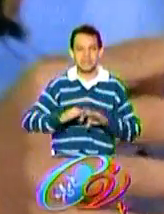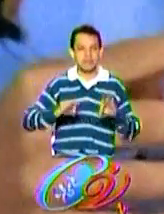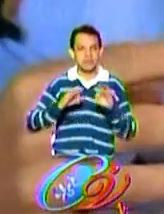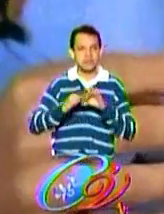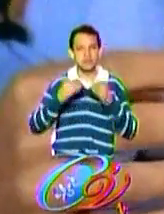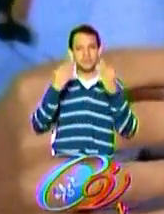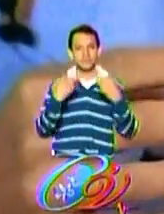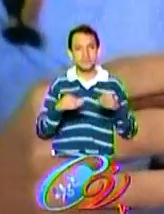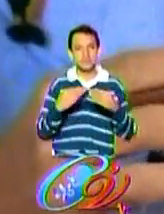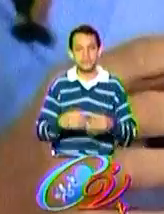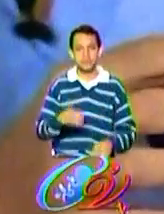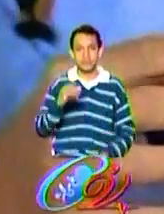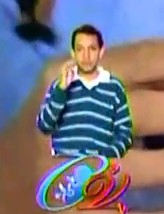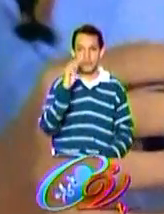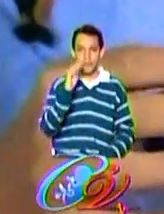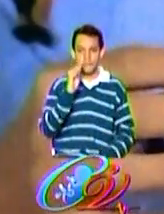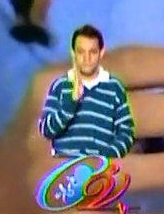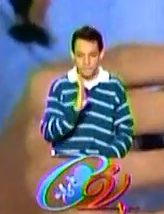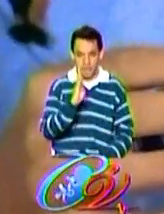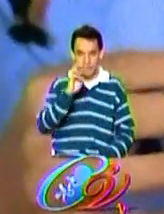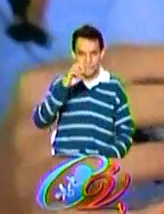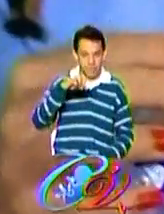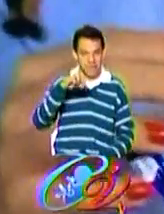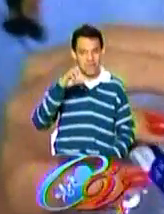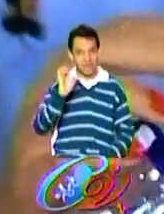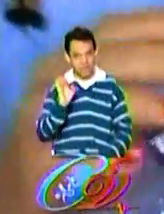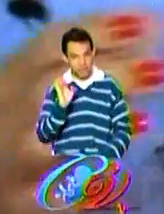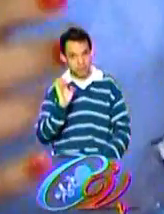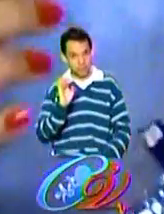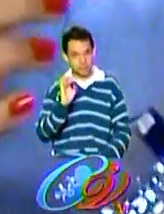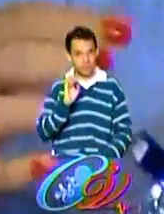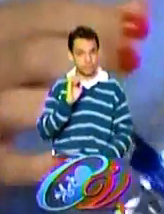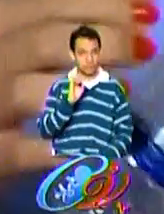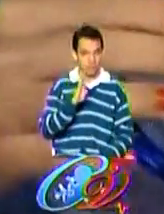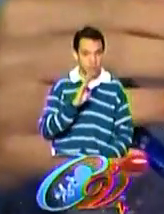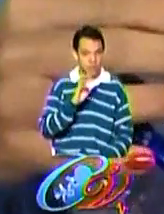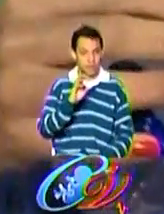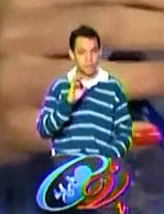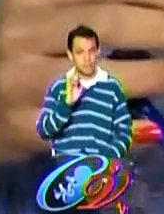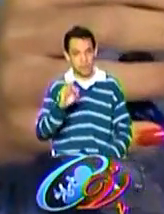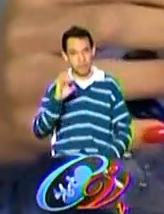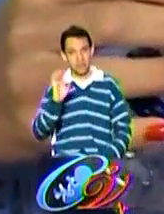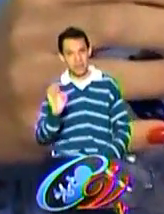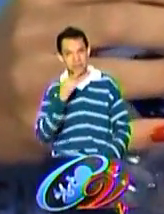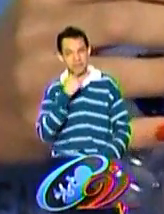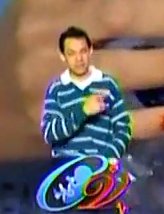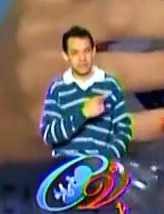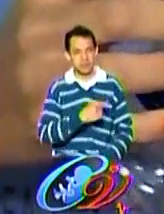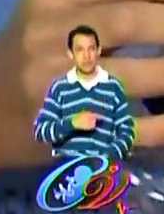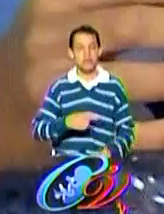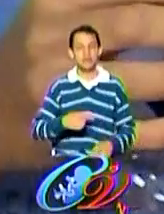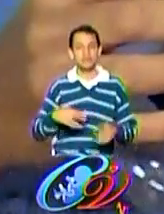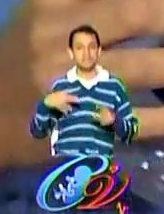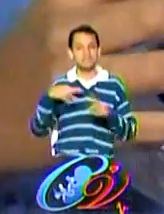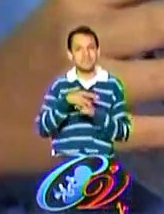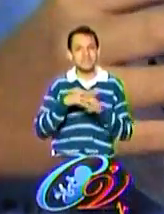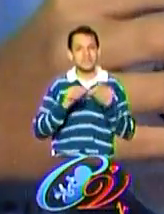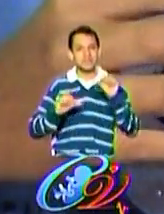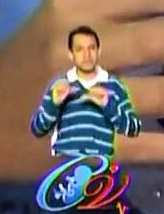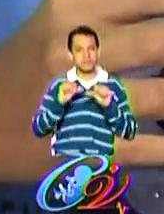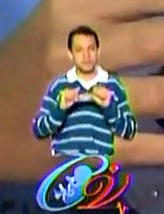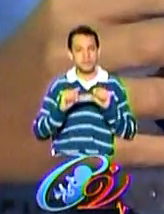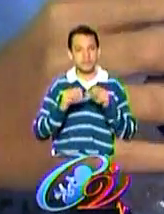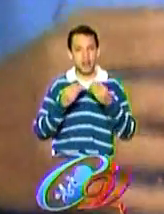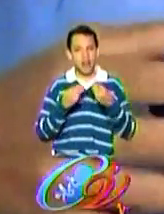llama BPE, que es bifosfenol trifosfato. Ese componente básicamente es como una hormona, es